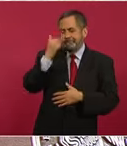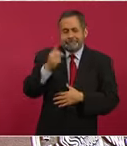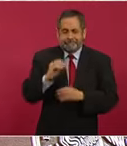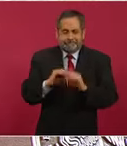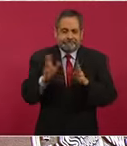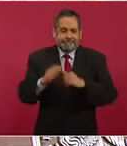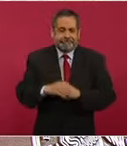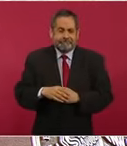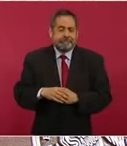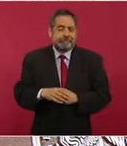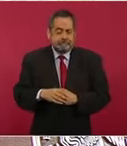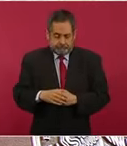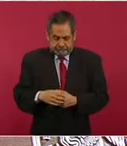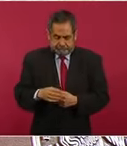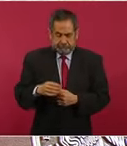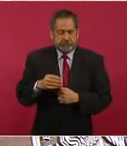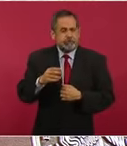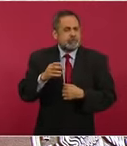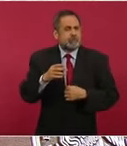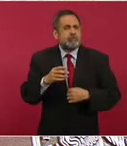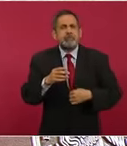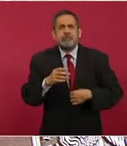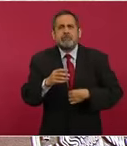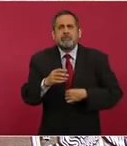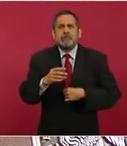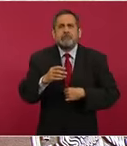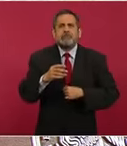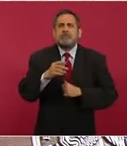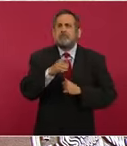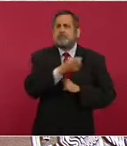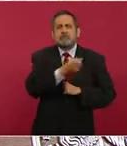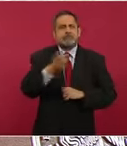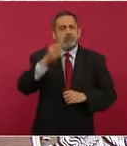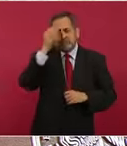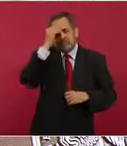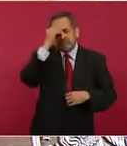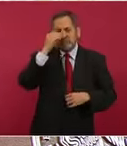de lo que opinan.